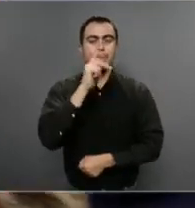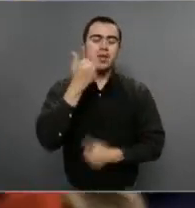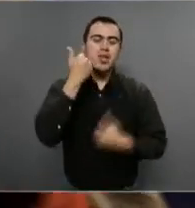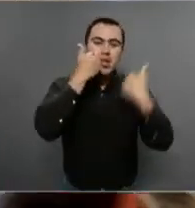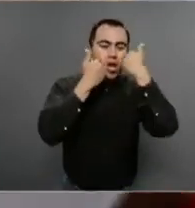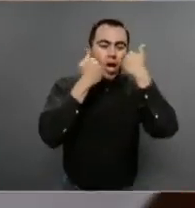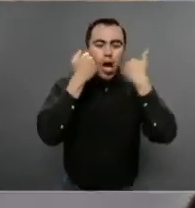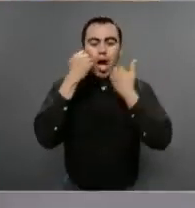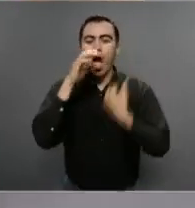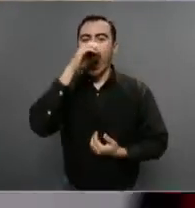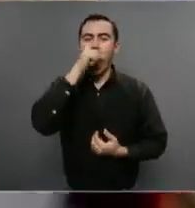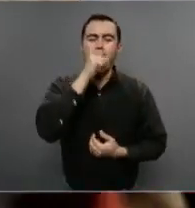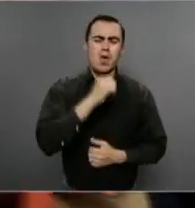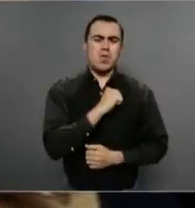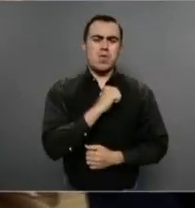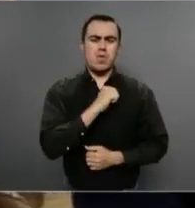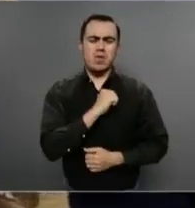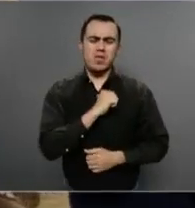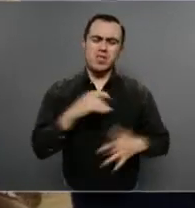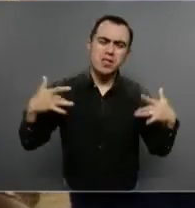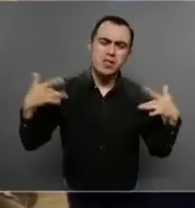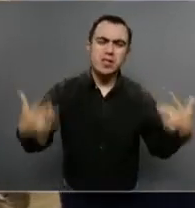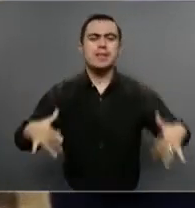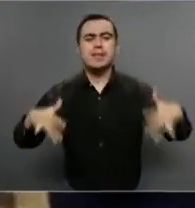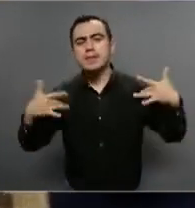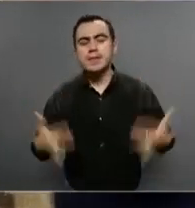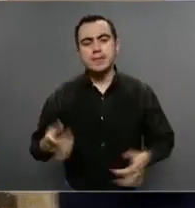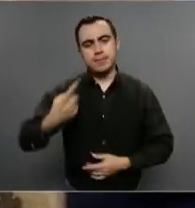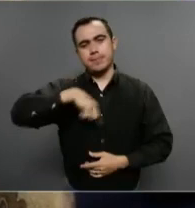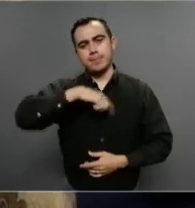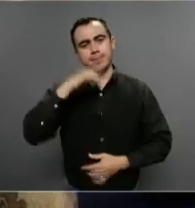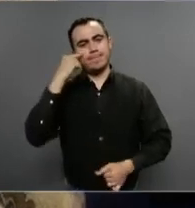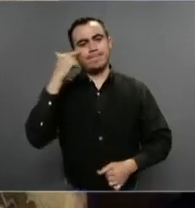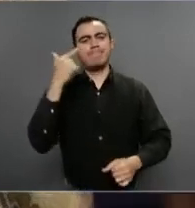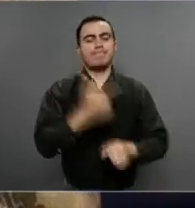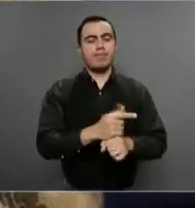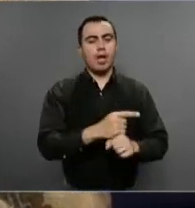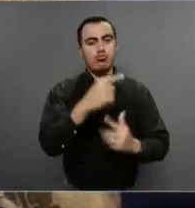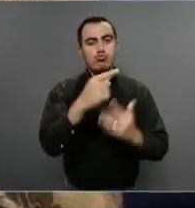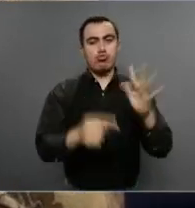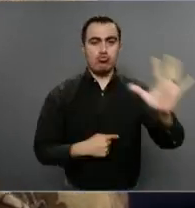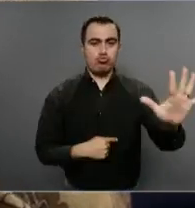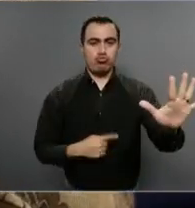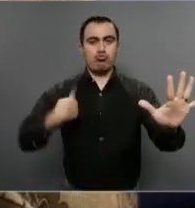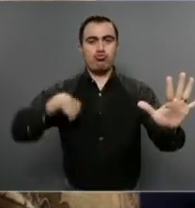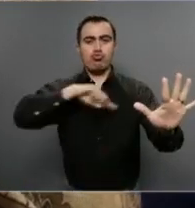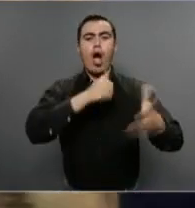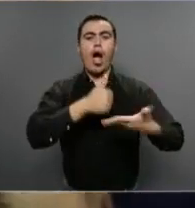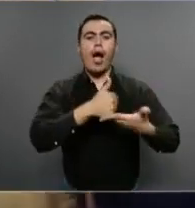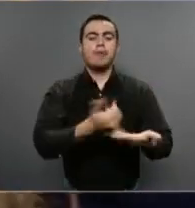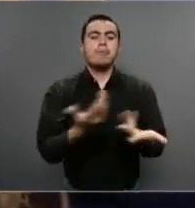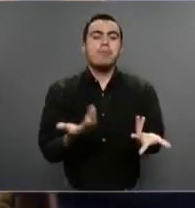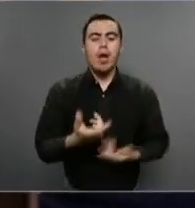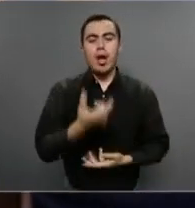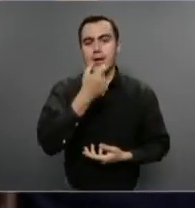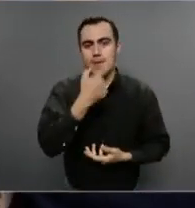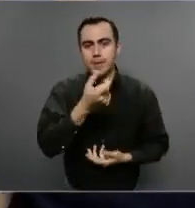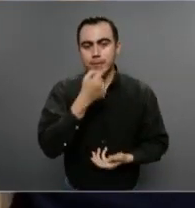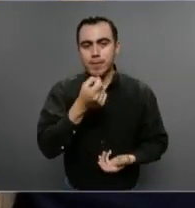dolor muscular, ¿no? Esos casos nosotros ya les hemos dado medicamento para que puedan